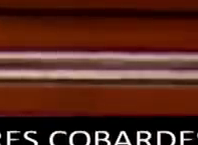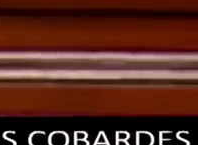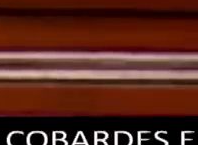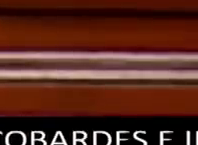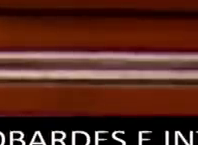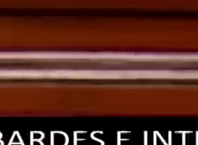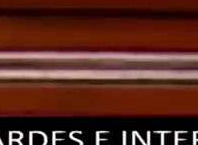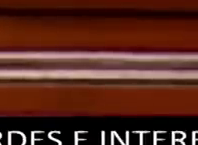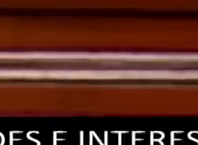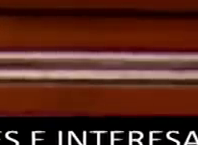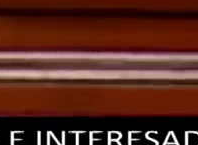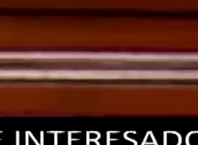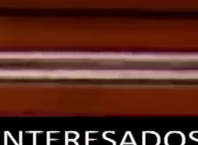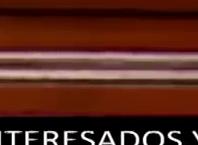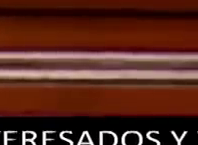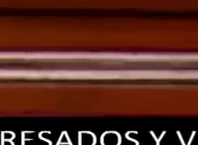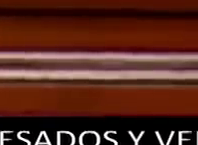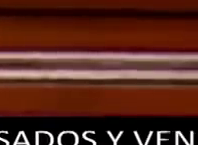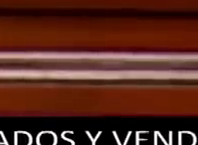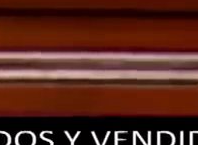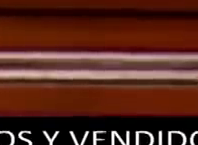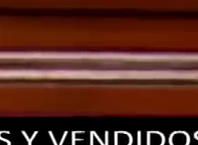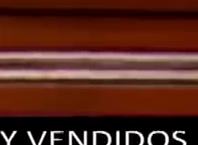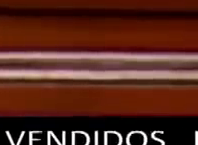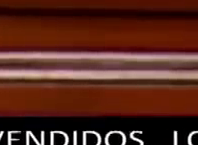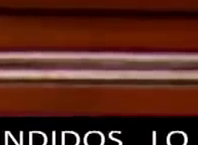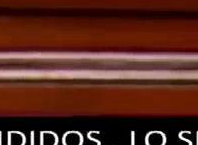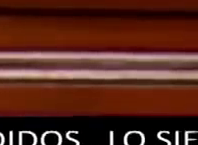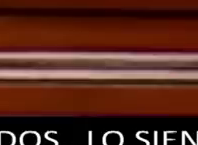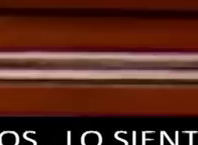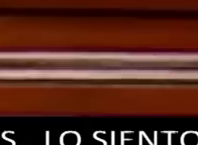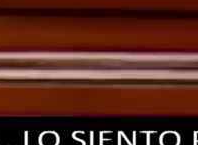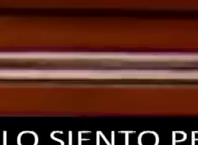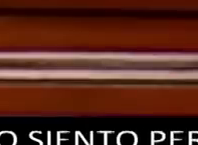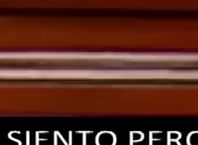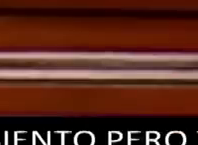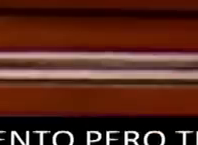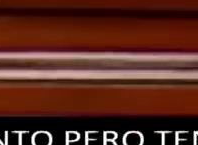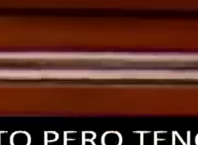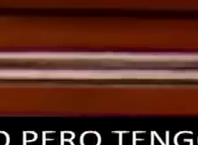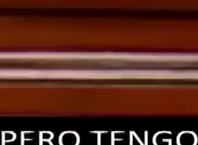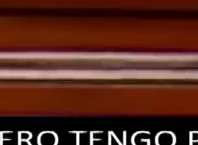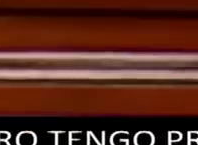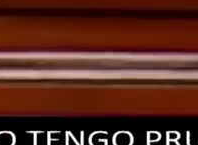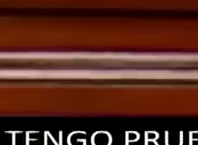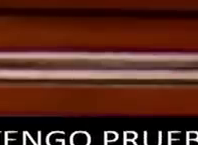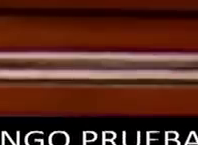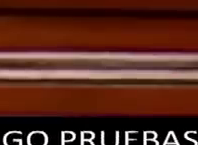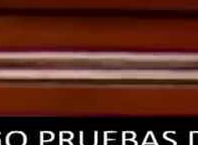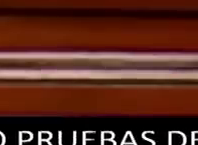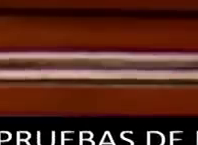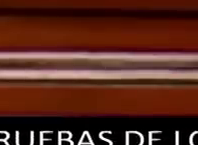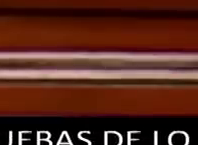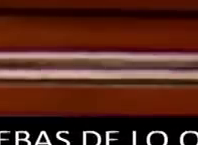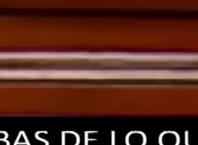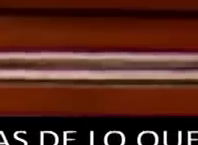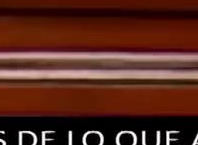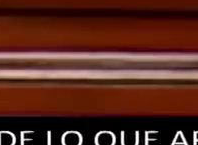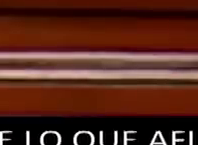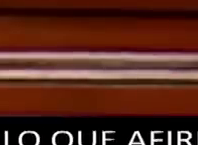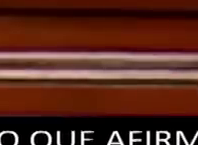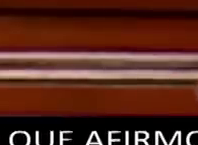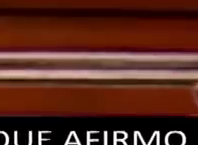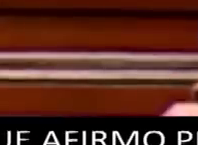Hay declaraciones del expresidente Pedro Castillo, por eso quisiera detenerme para irnos pues con esta moción